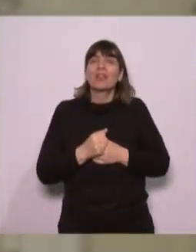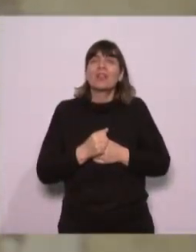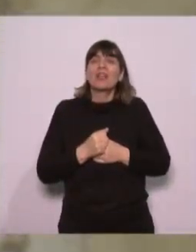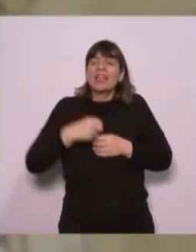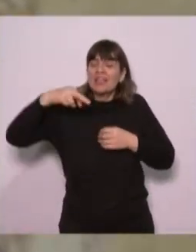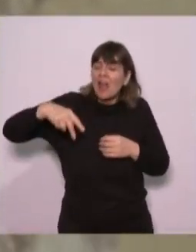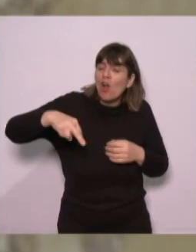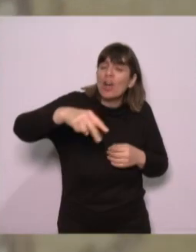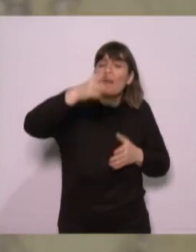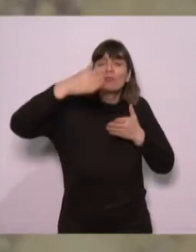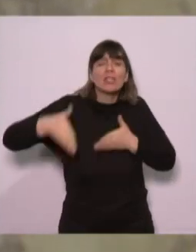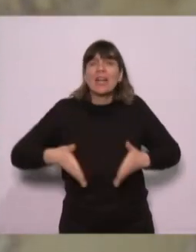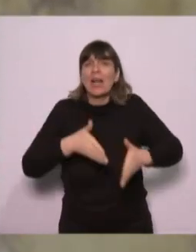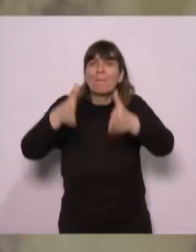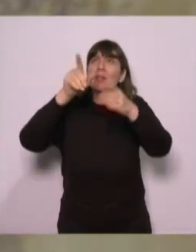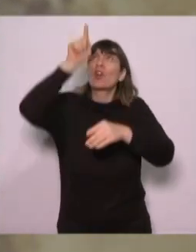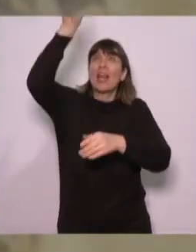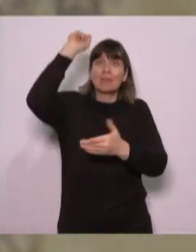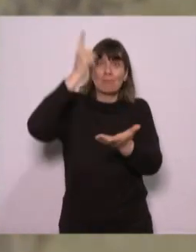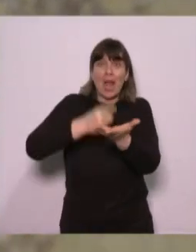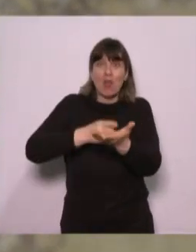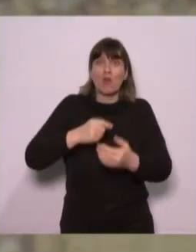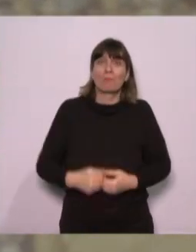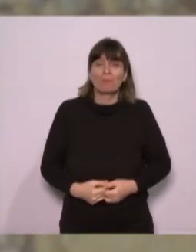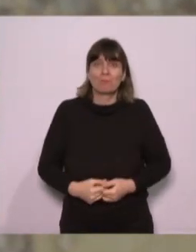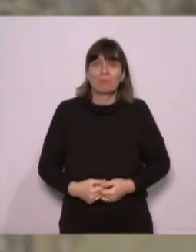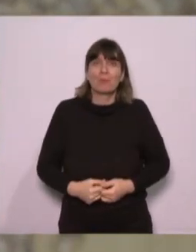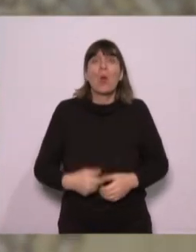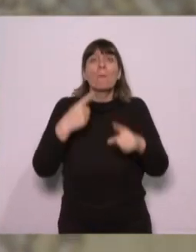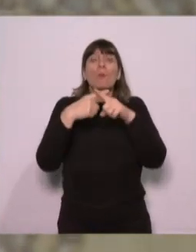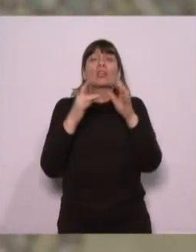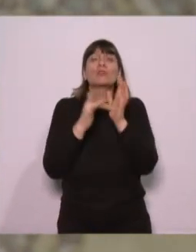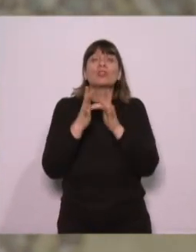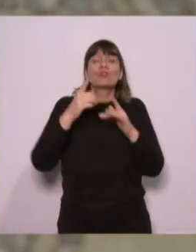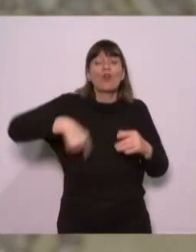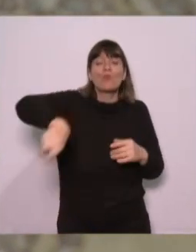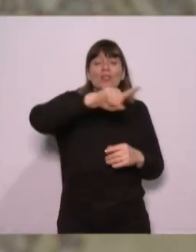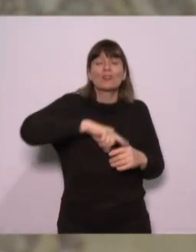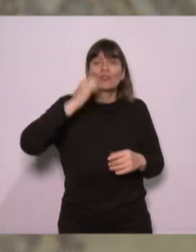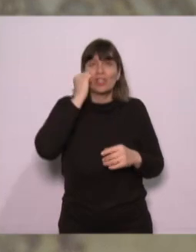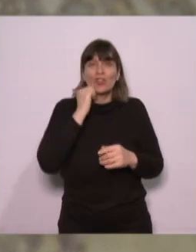nos señaló. Por Jesucristo nuestro Señor.